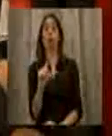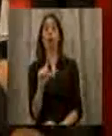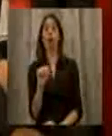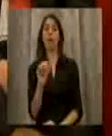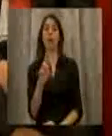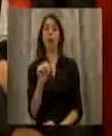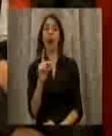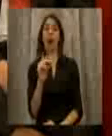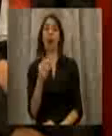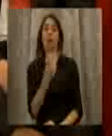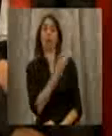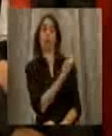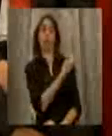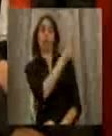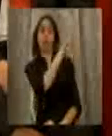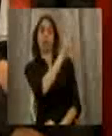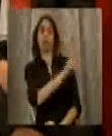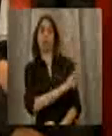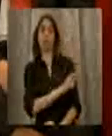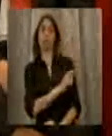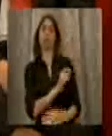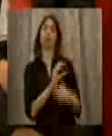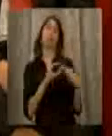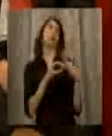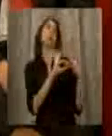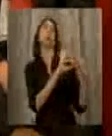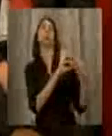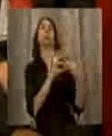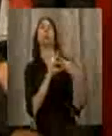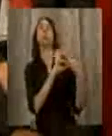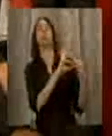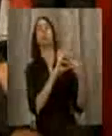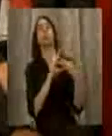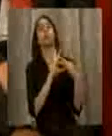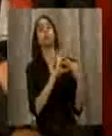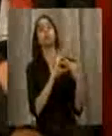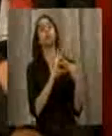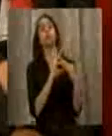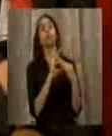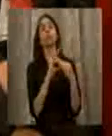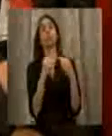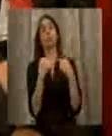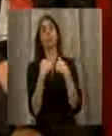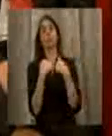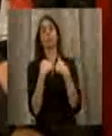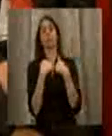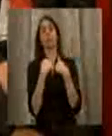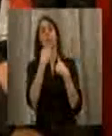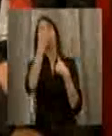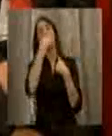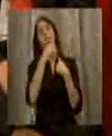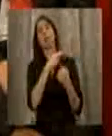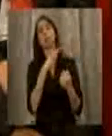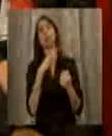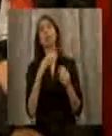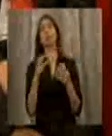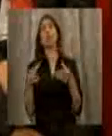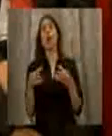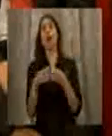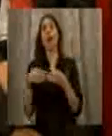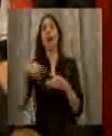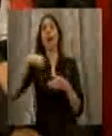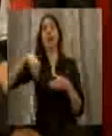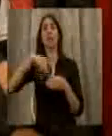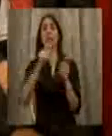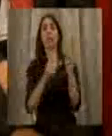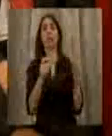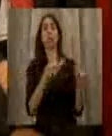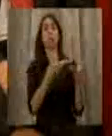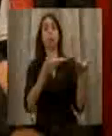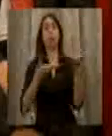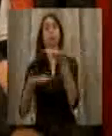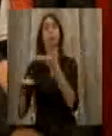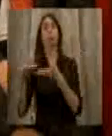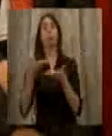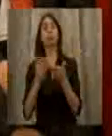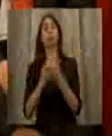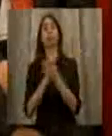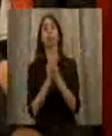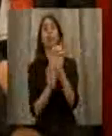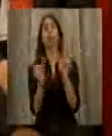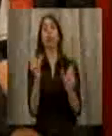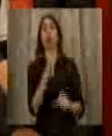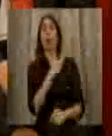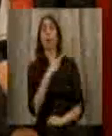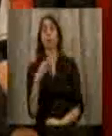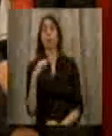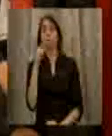de estrecho colaborador de este ministro y de todo el equipo, y por supuesto de todos los ministros, como lo dice el